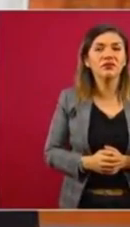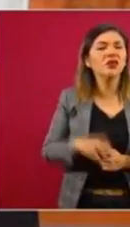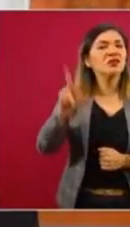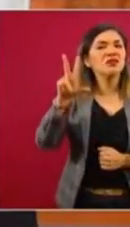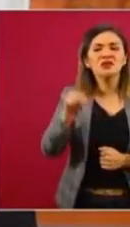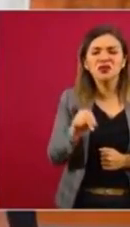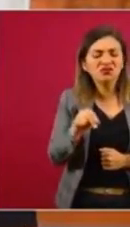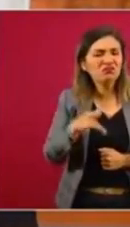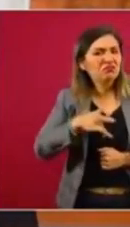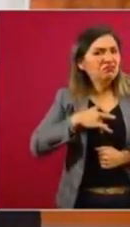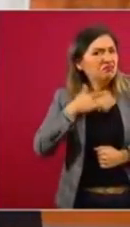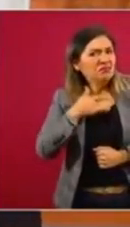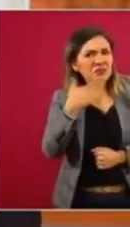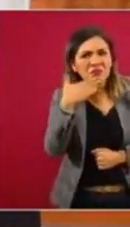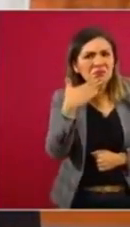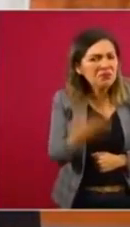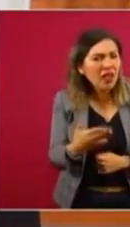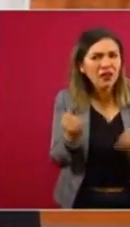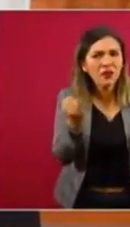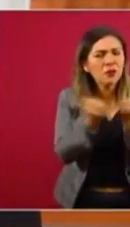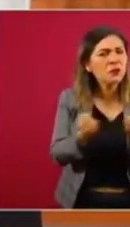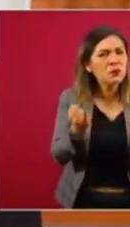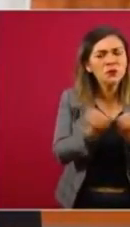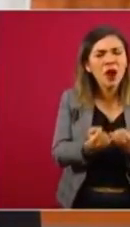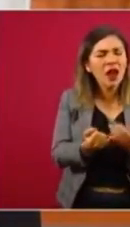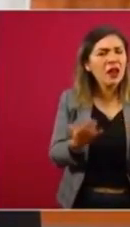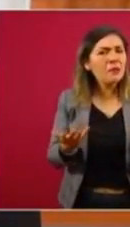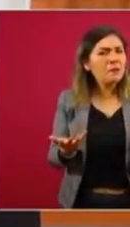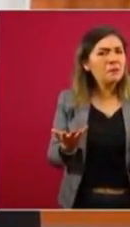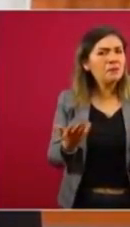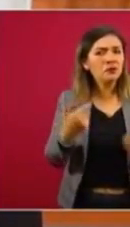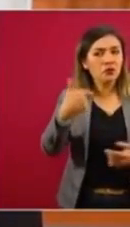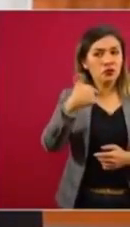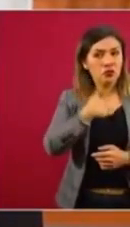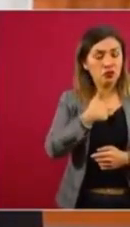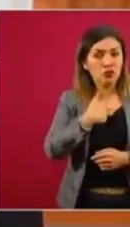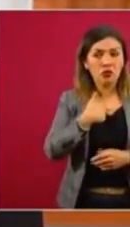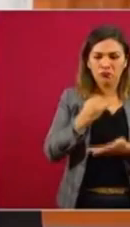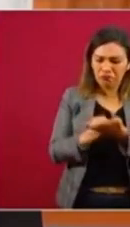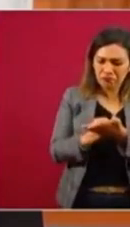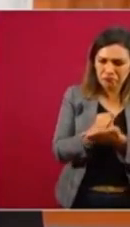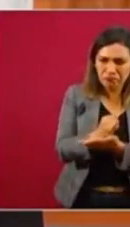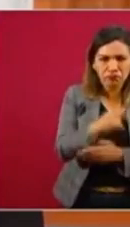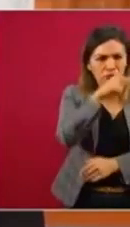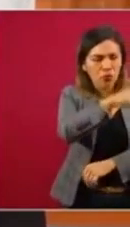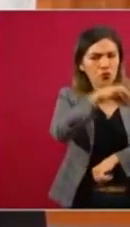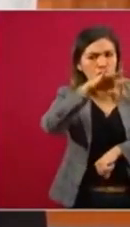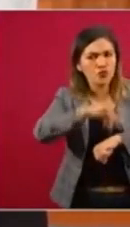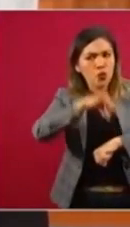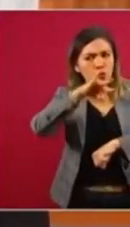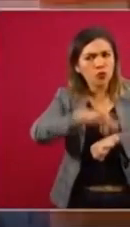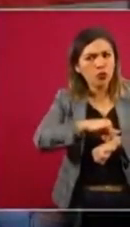agradó tampoco que tomáramos la decisión de que el doctor